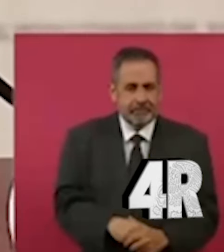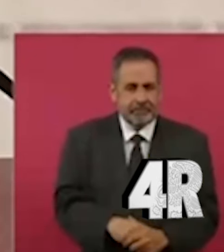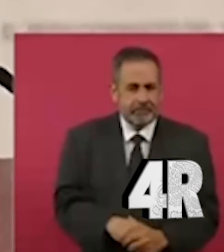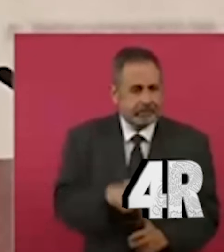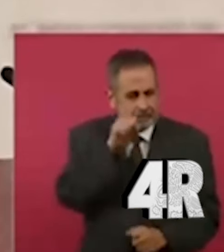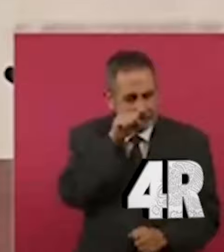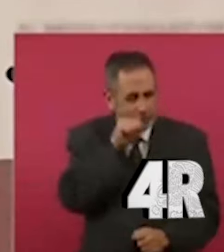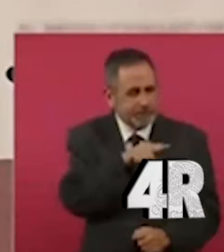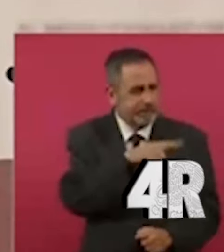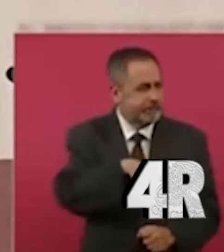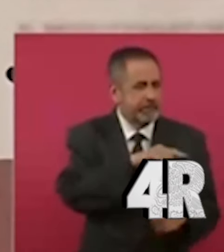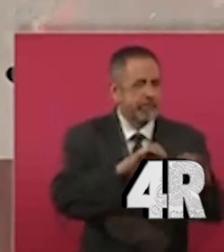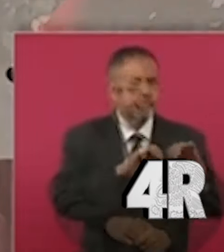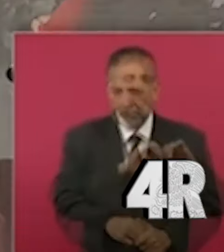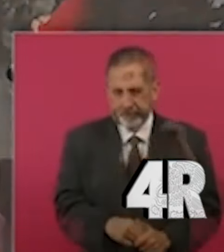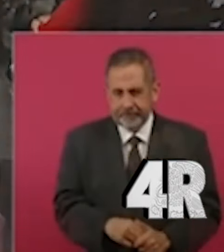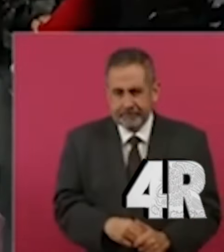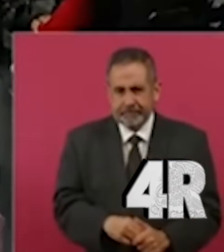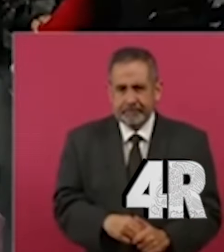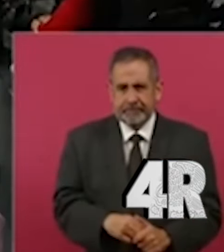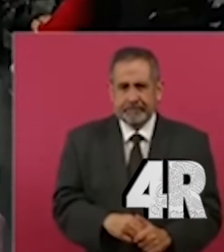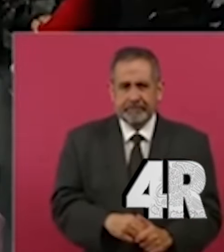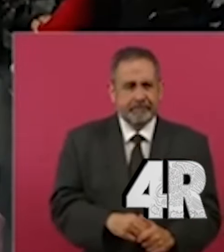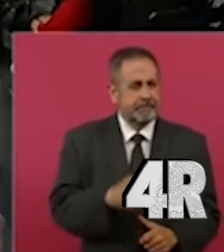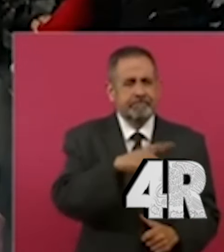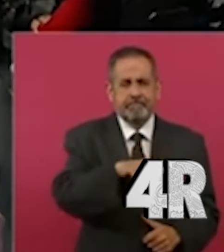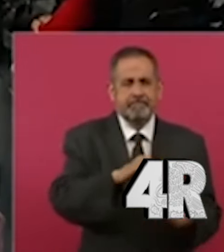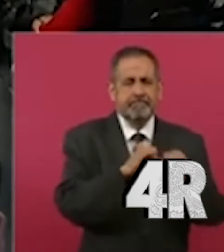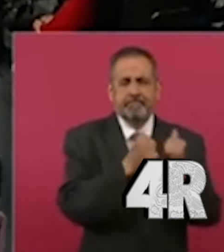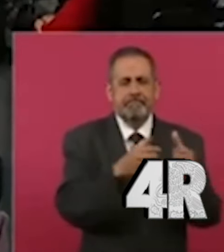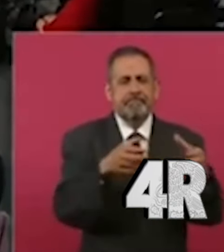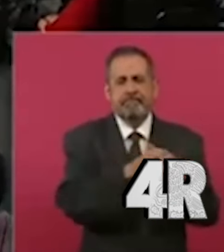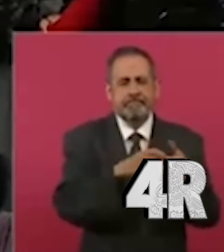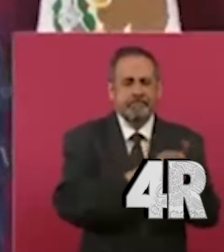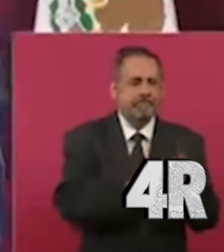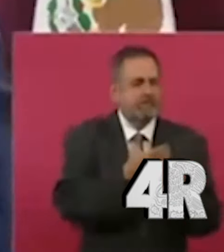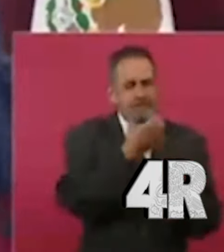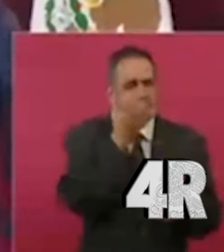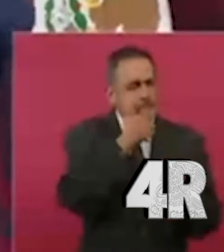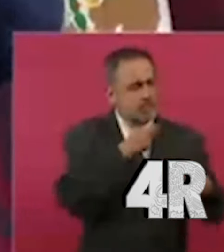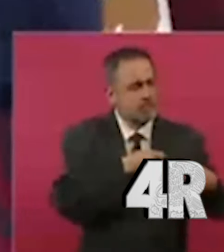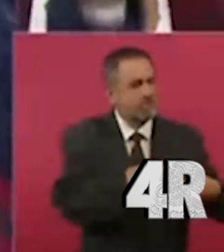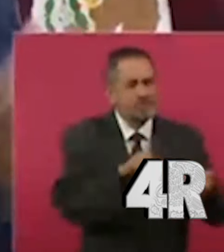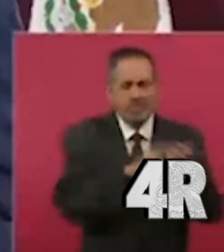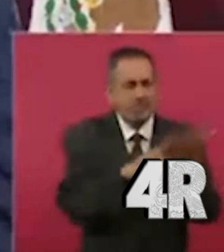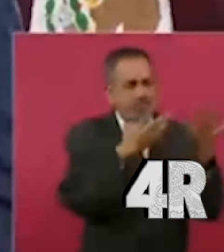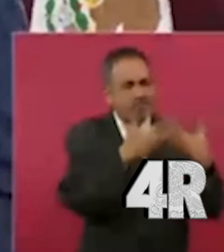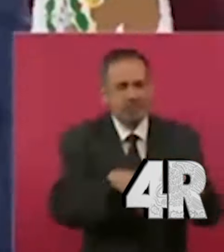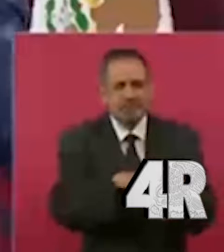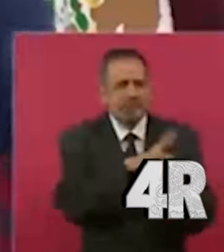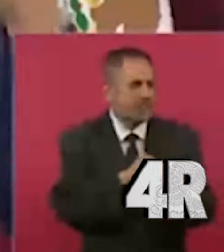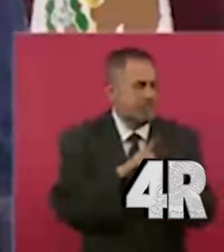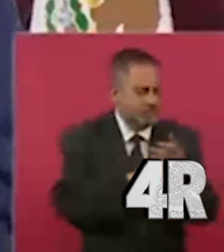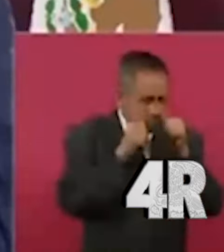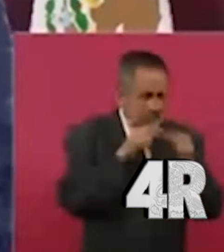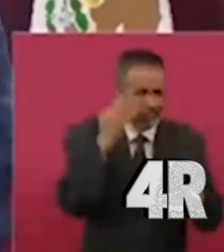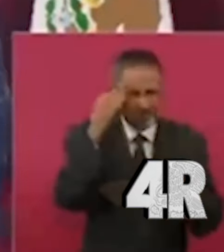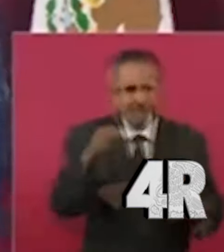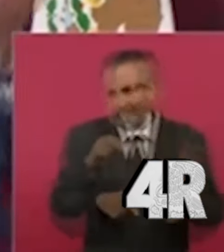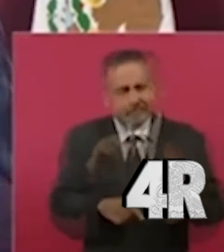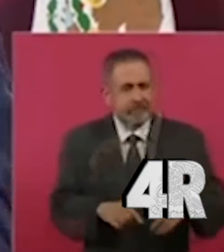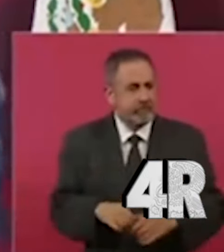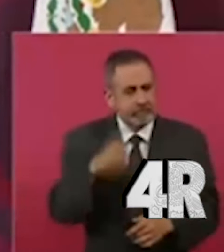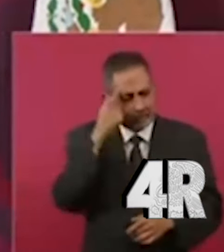las llamadas organizaciones de la sociedad civil organizaciones del conservadorismo es todo un andamiaje que crearon durante el periodo